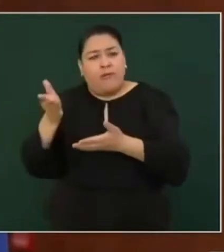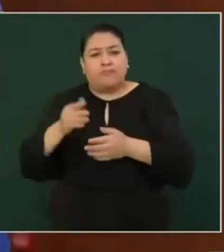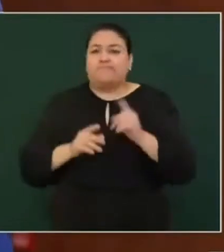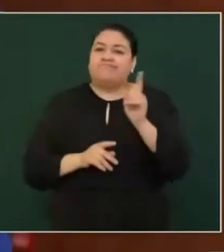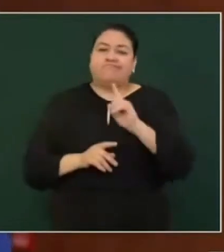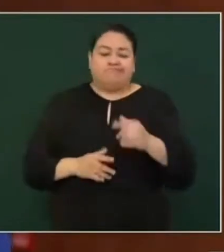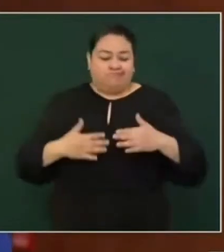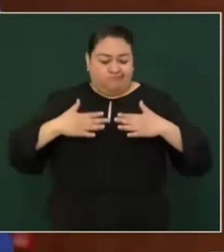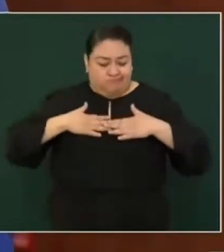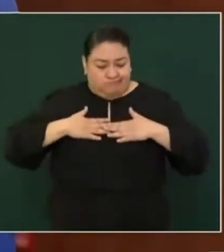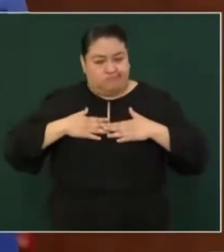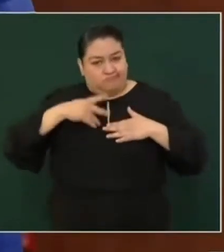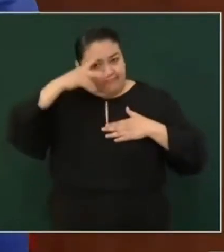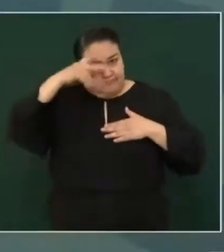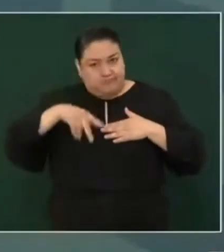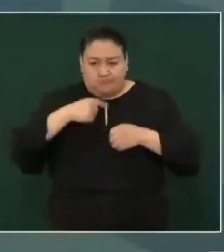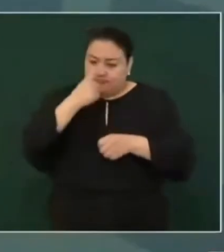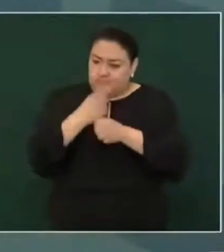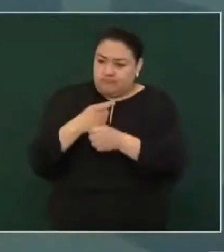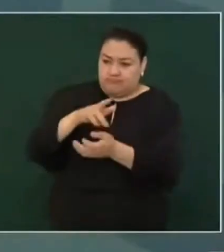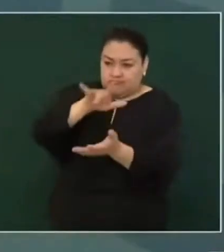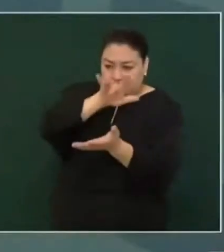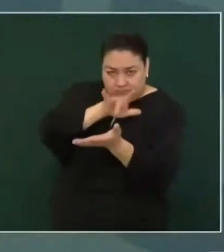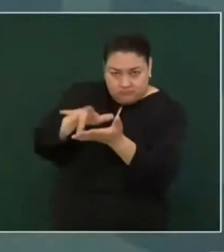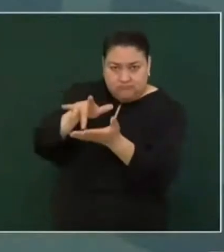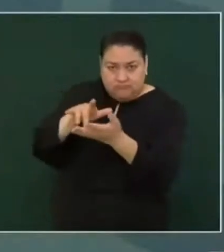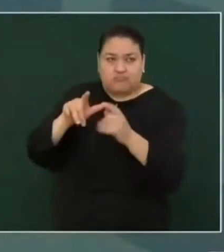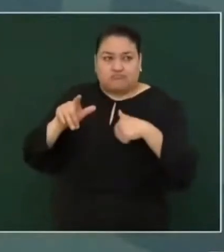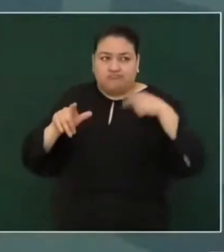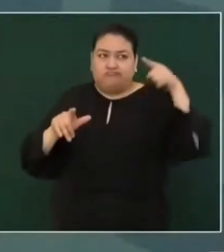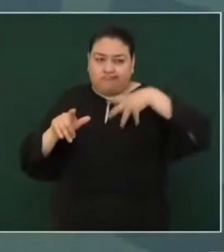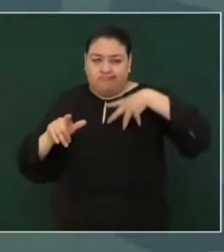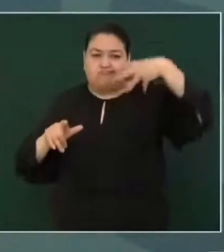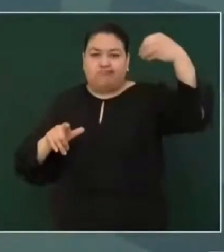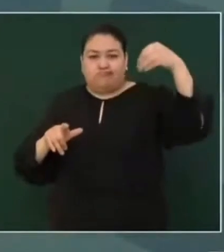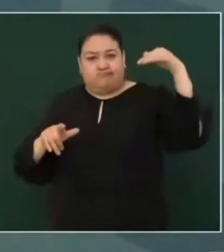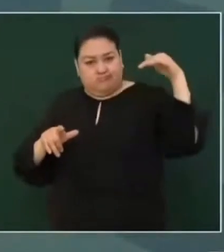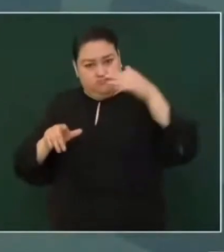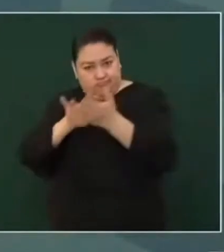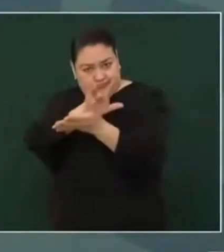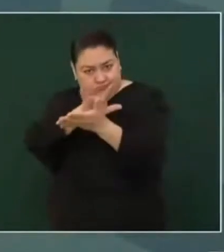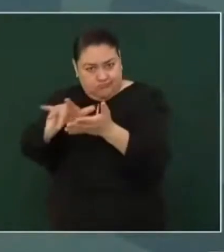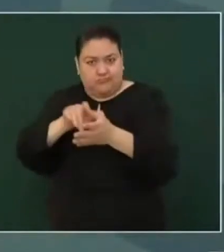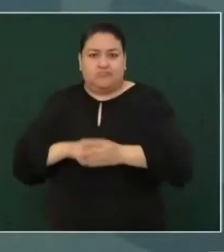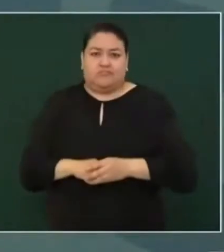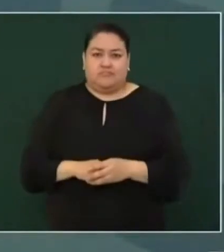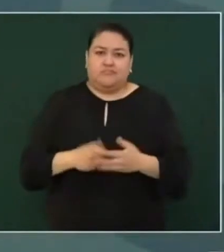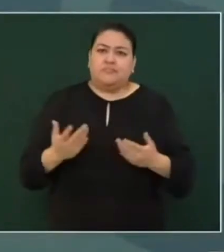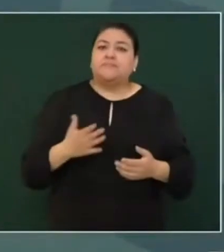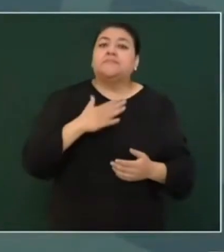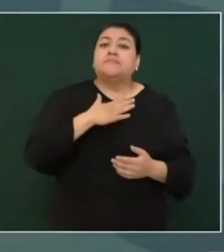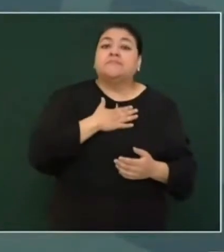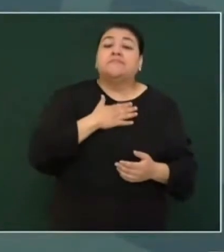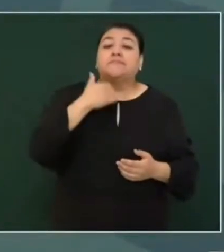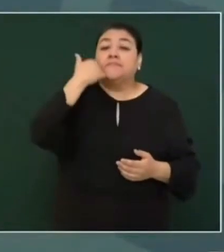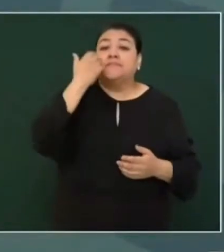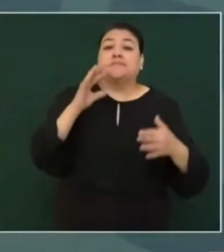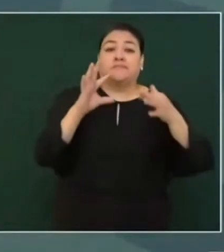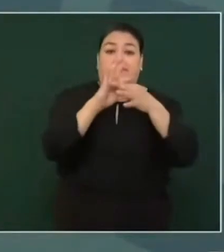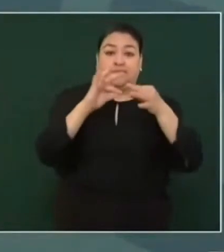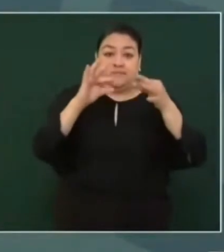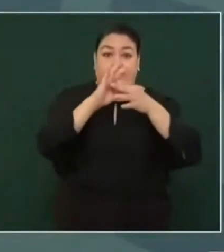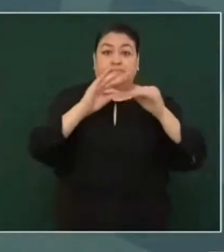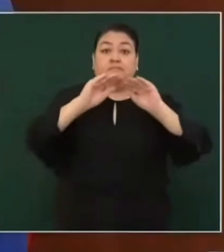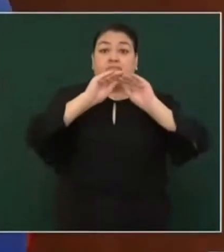Por eso se está avanzando. Yo quiero dejar de